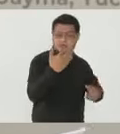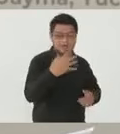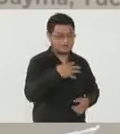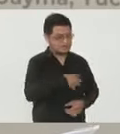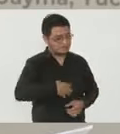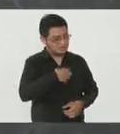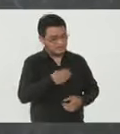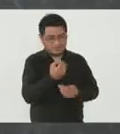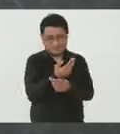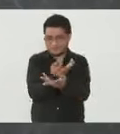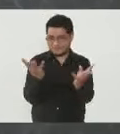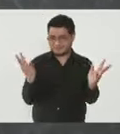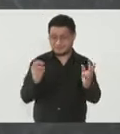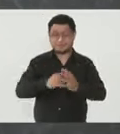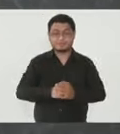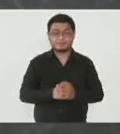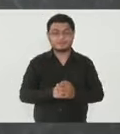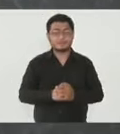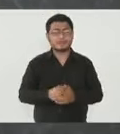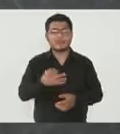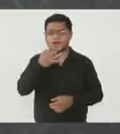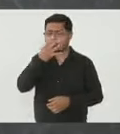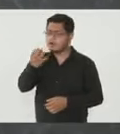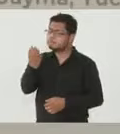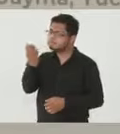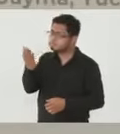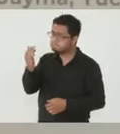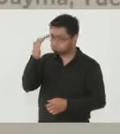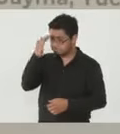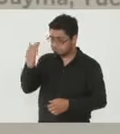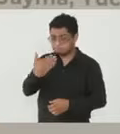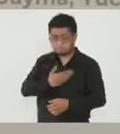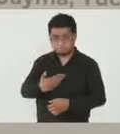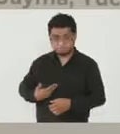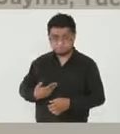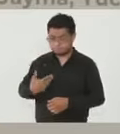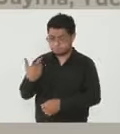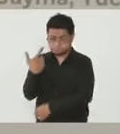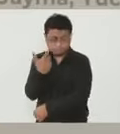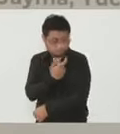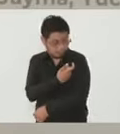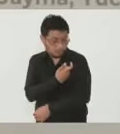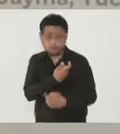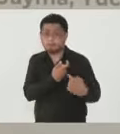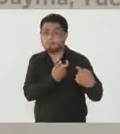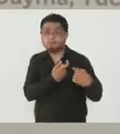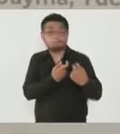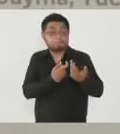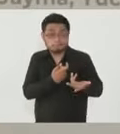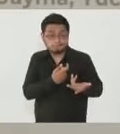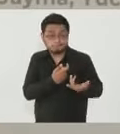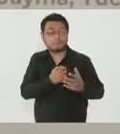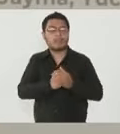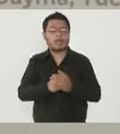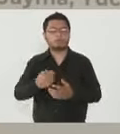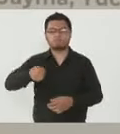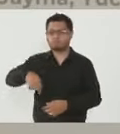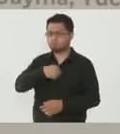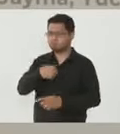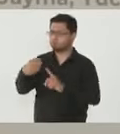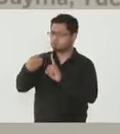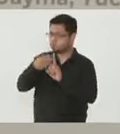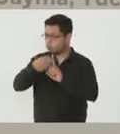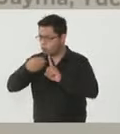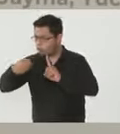la población. Platicarle un poquito, señor presidente, del tema de la vacunación. Aquí en Yucatán nos hemos estado coordinando muy